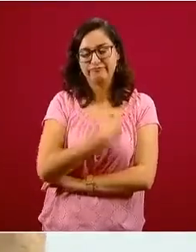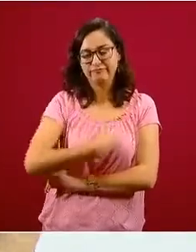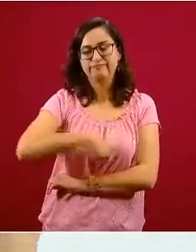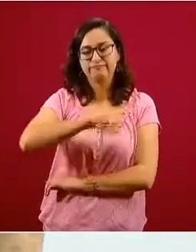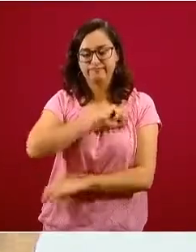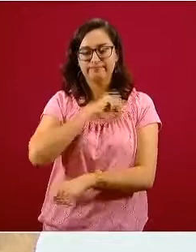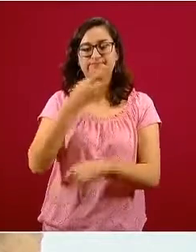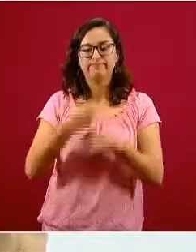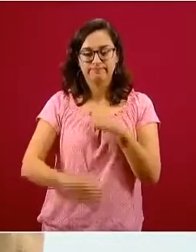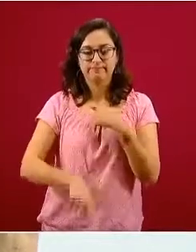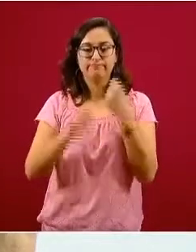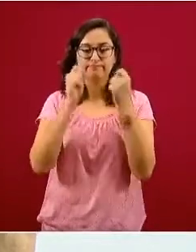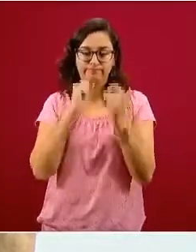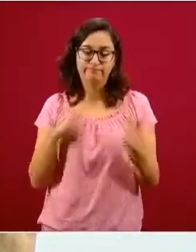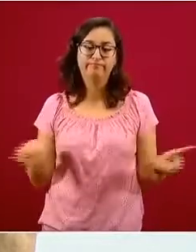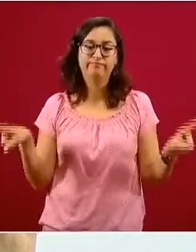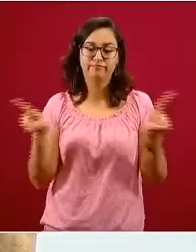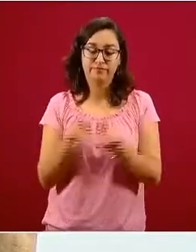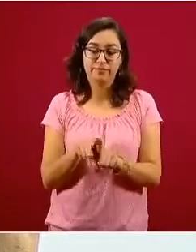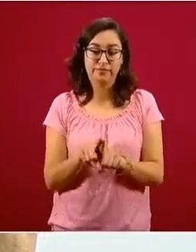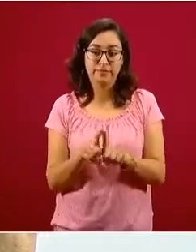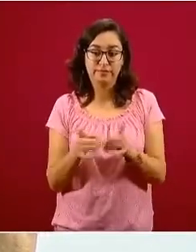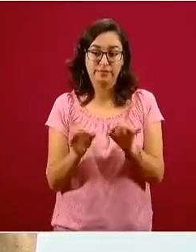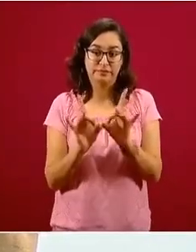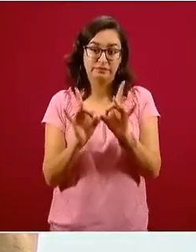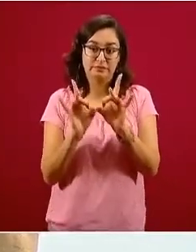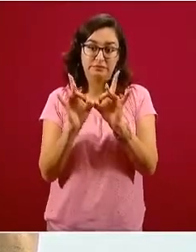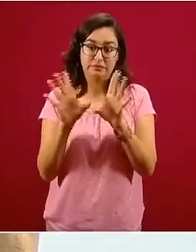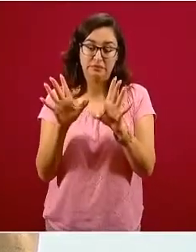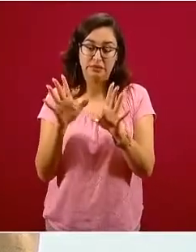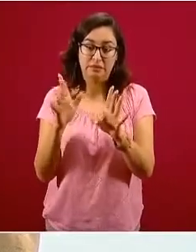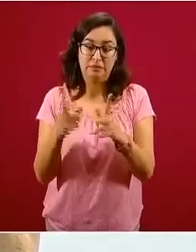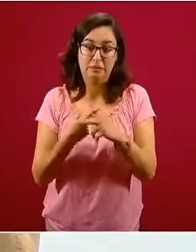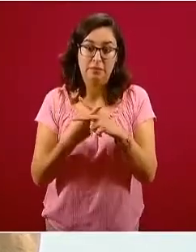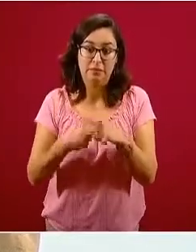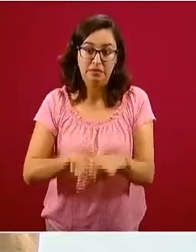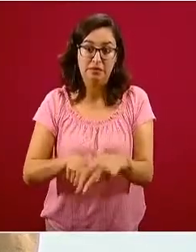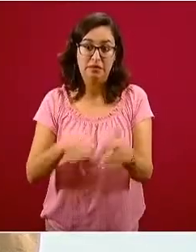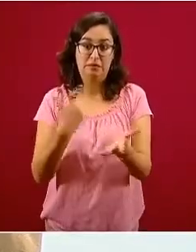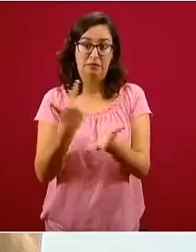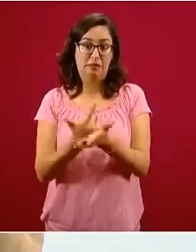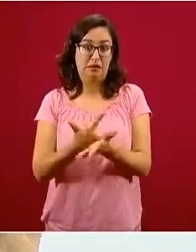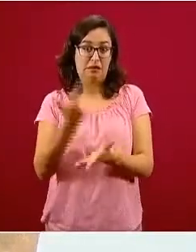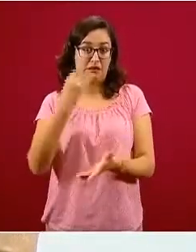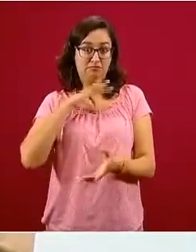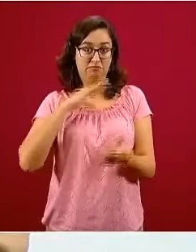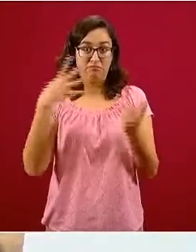también en la capacidad de respuesta ante fenómenos agudos, como puede ser una pandemia.